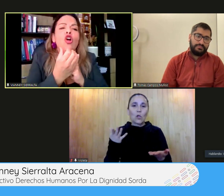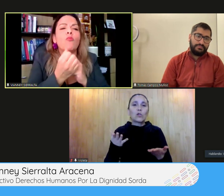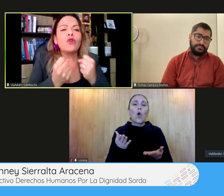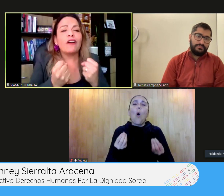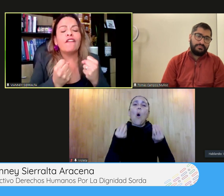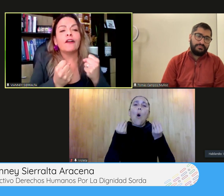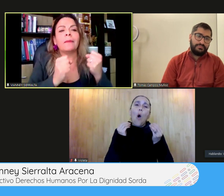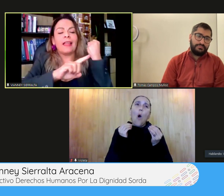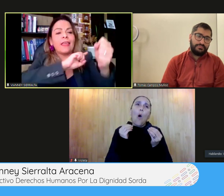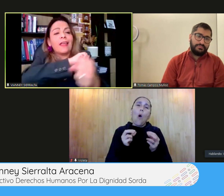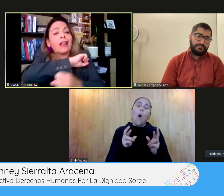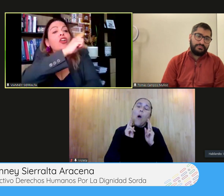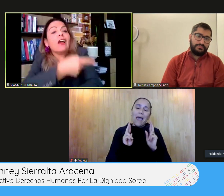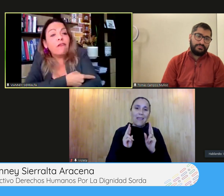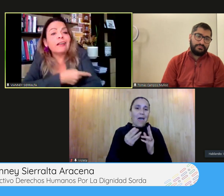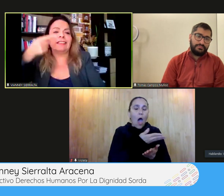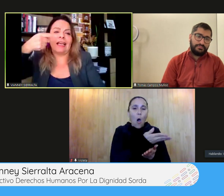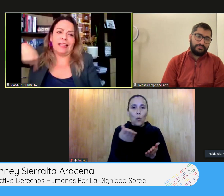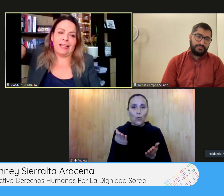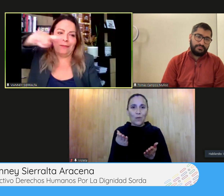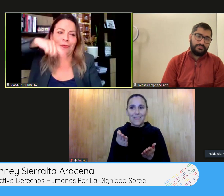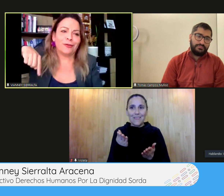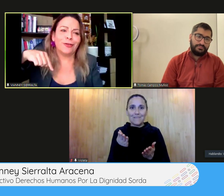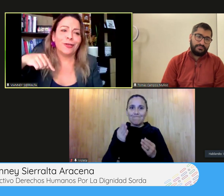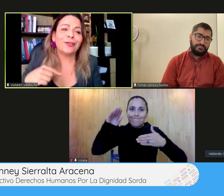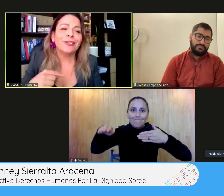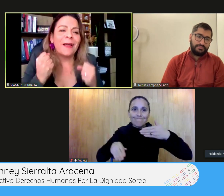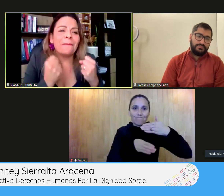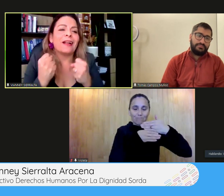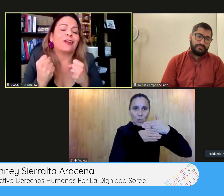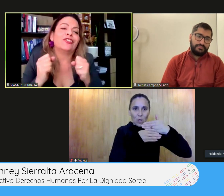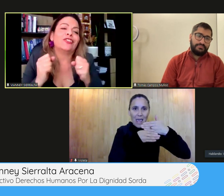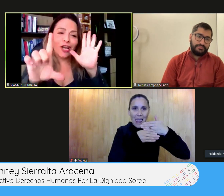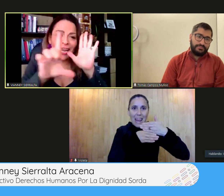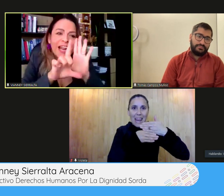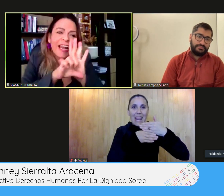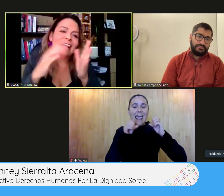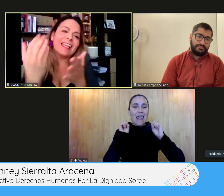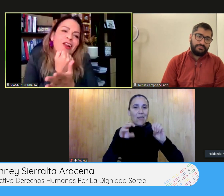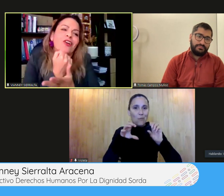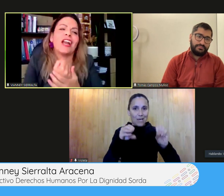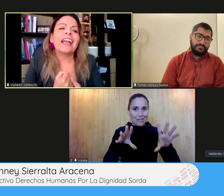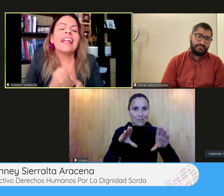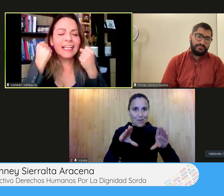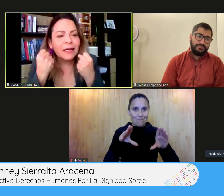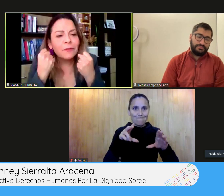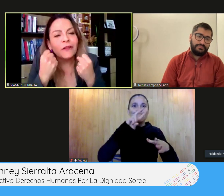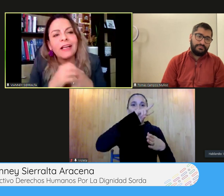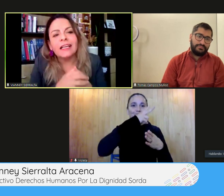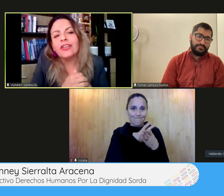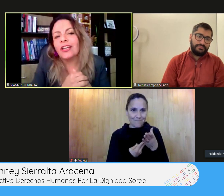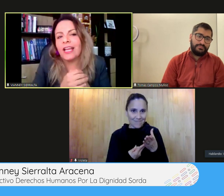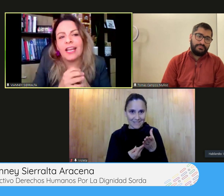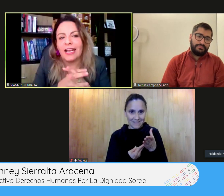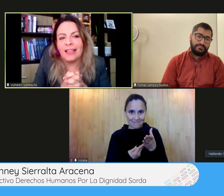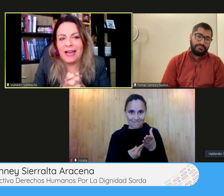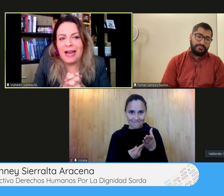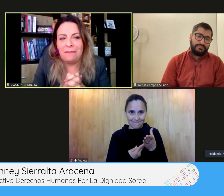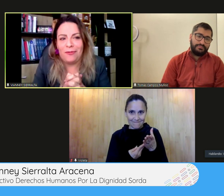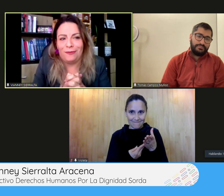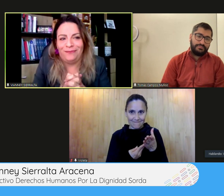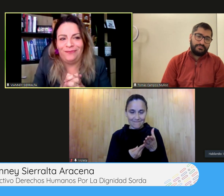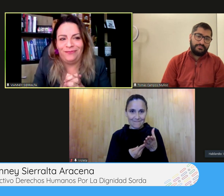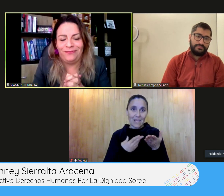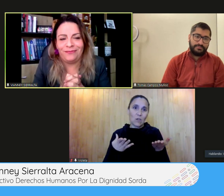intercultural como una forma de darnos la fuerza que tenemos nosotros para nosotros en las leyes lograr esas modificaciones que harán